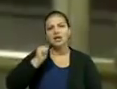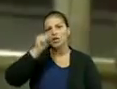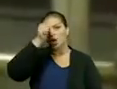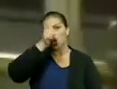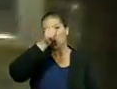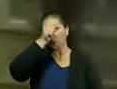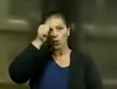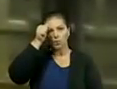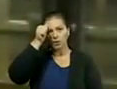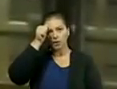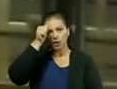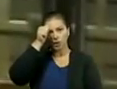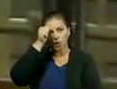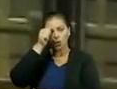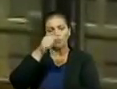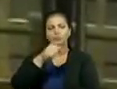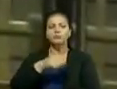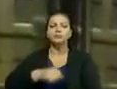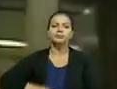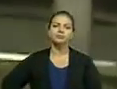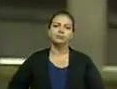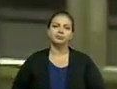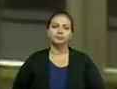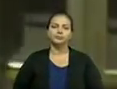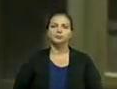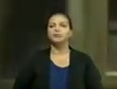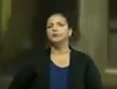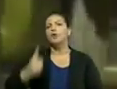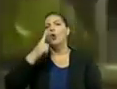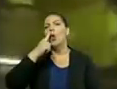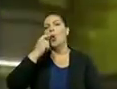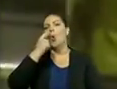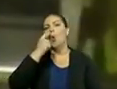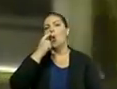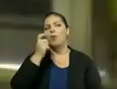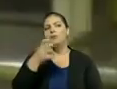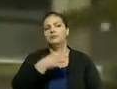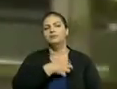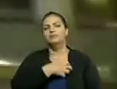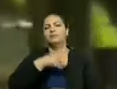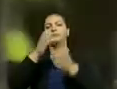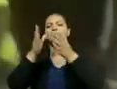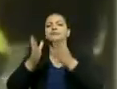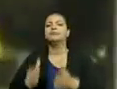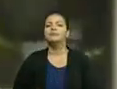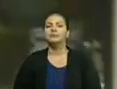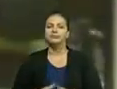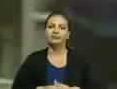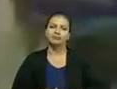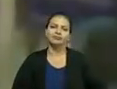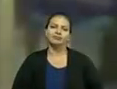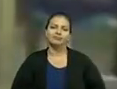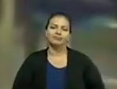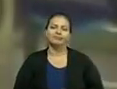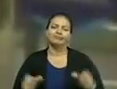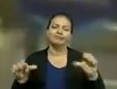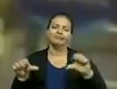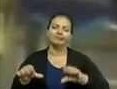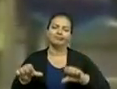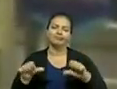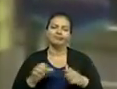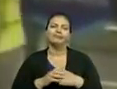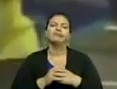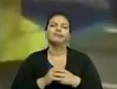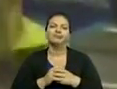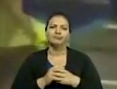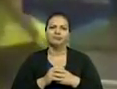Que nos falta eso. Uno que otro salvajón por ahí que no es una porque han sido unos cuantos, ¿no? Claro, eso no fue, es que otras veces se ha visto